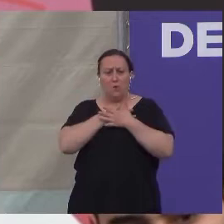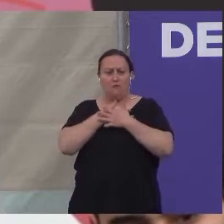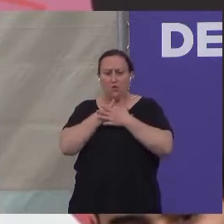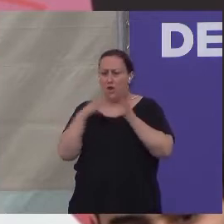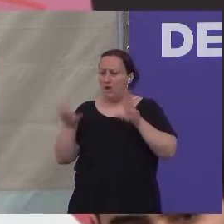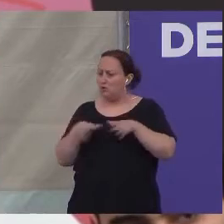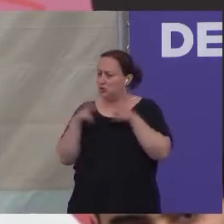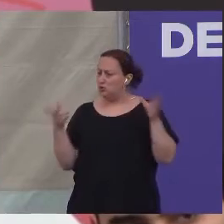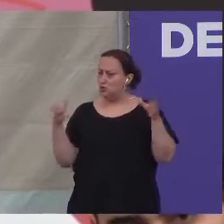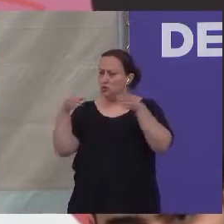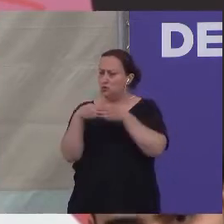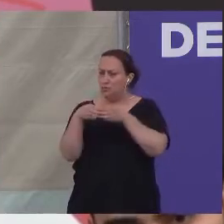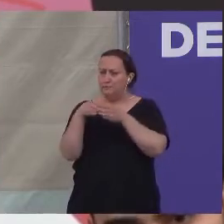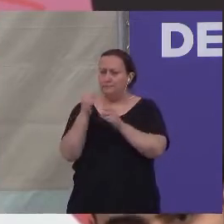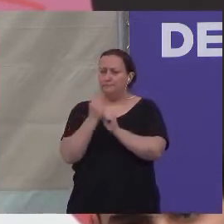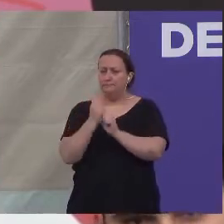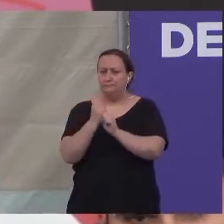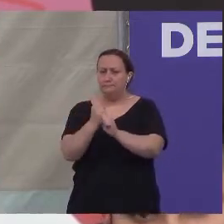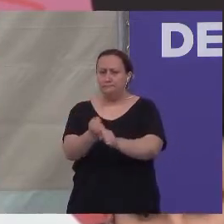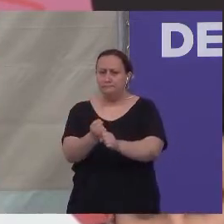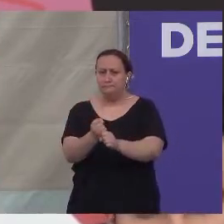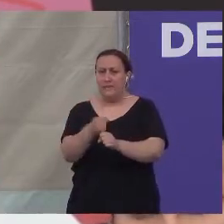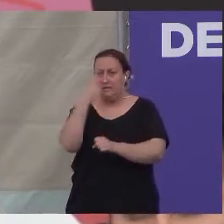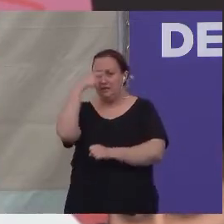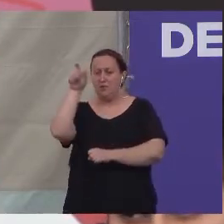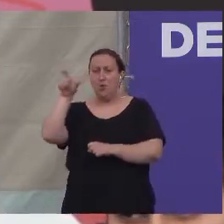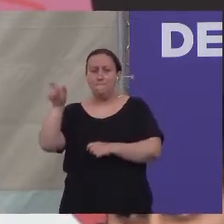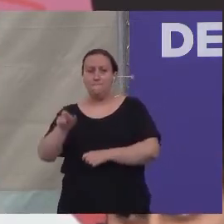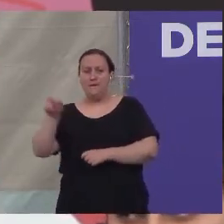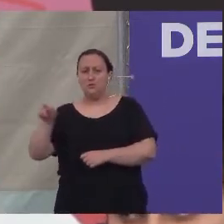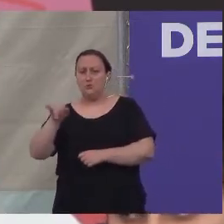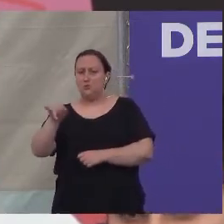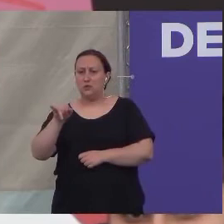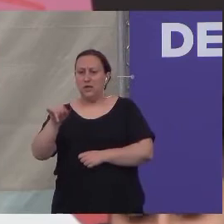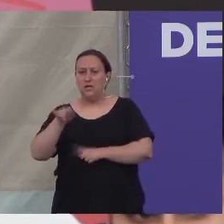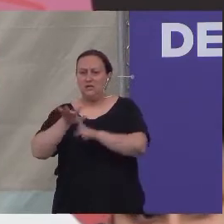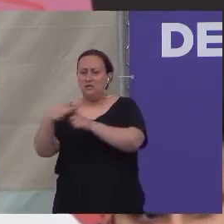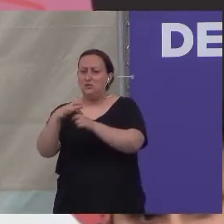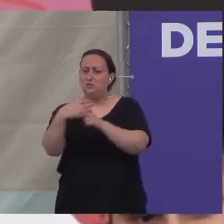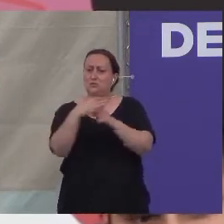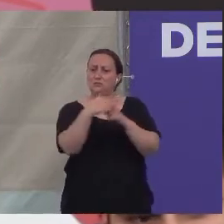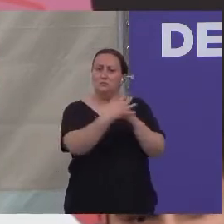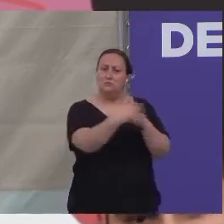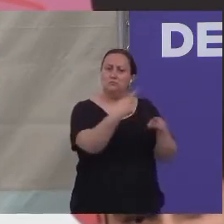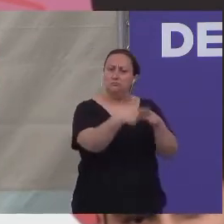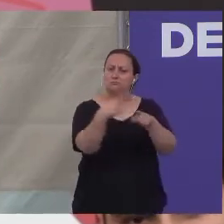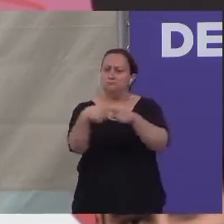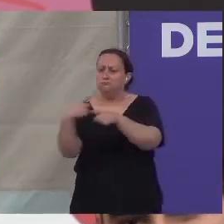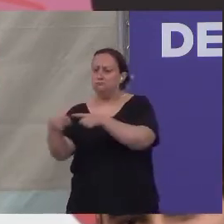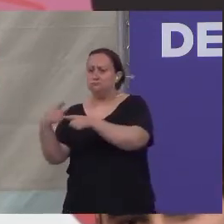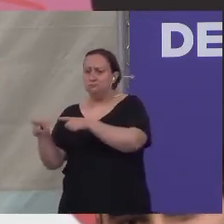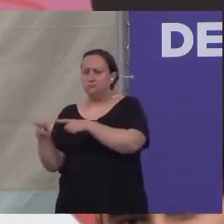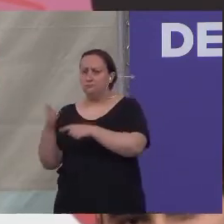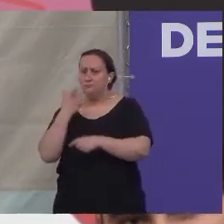y participan, y sabiendo que hay personas en todo tipo de circunstancias, que bueno, el darles un